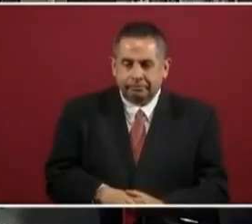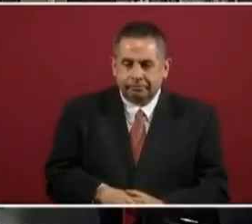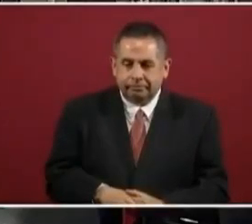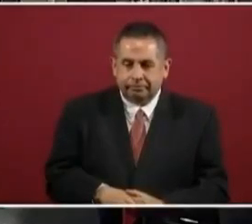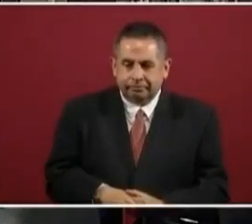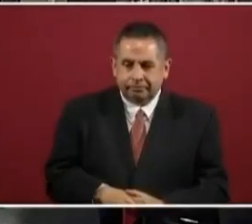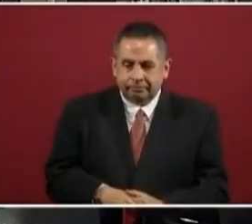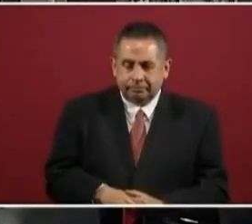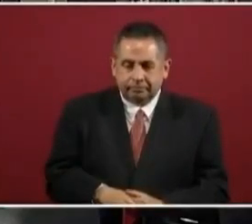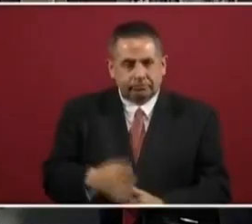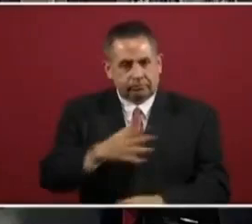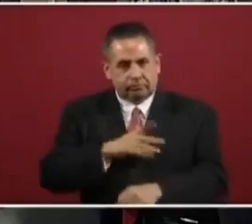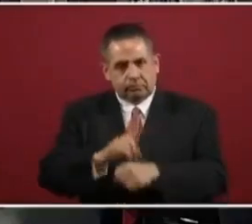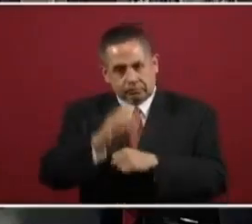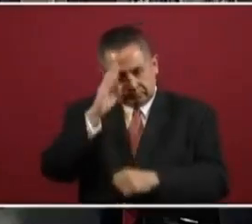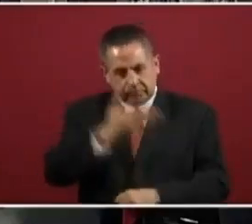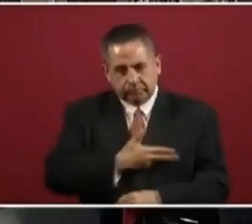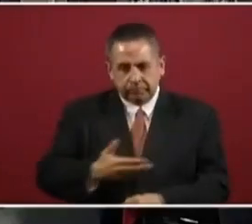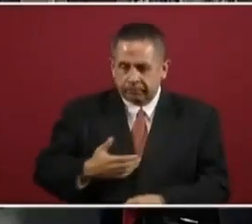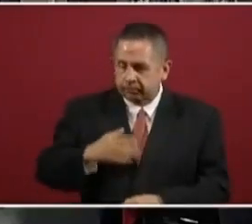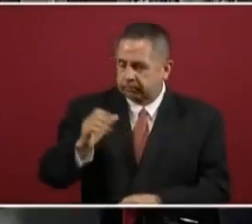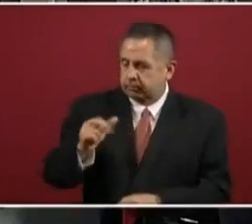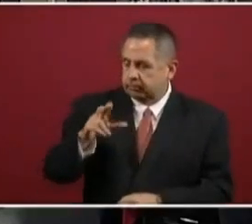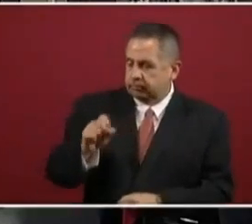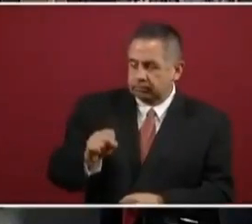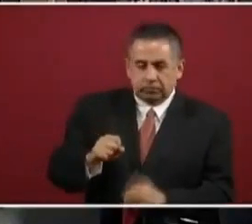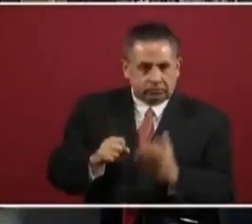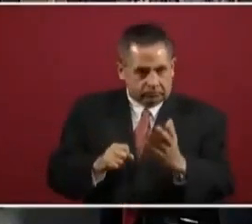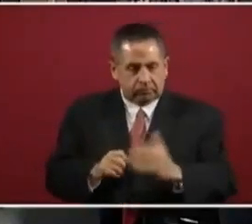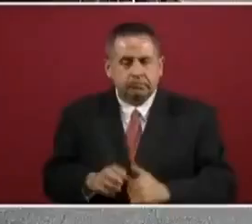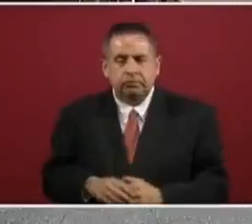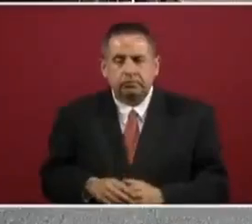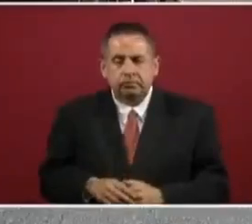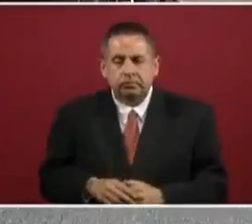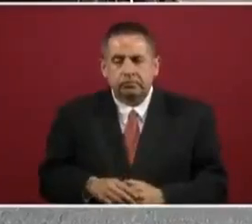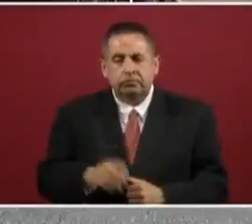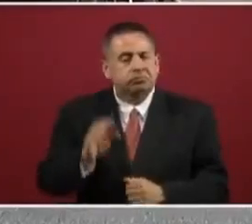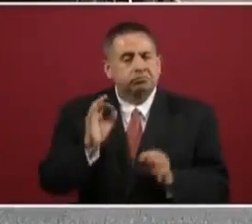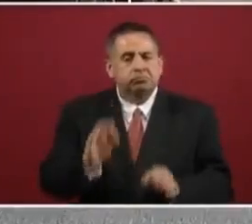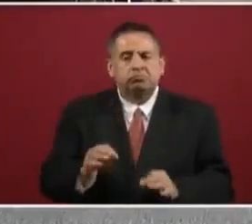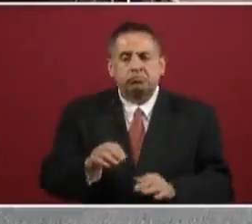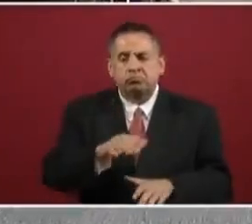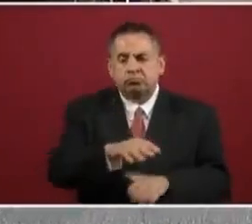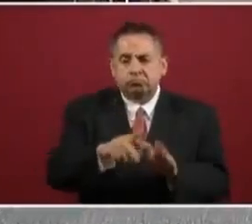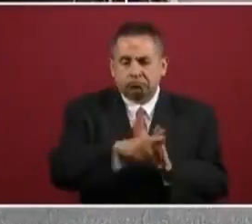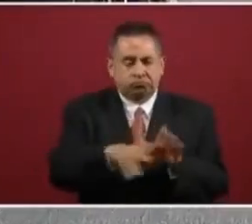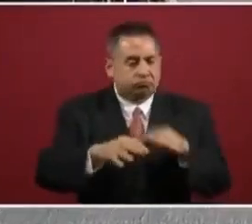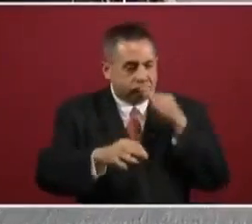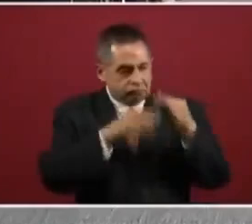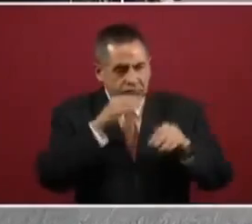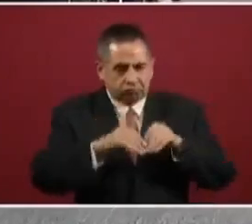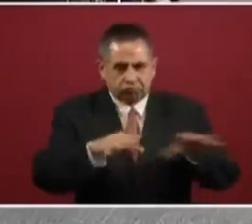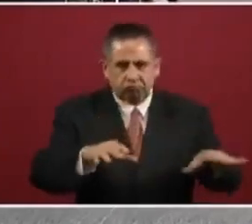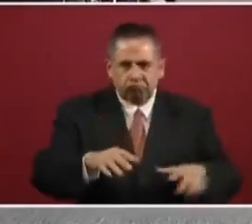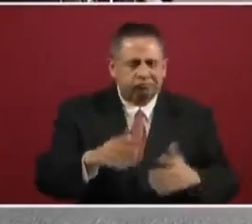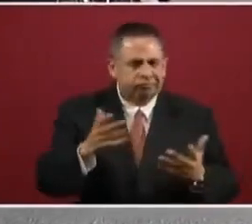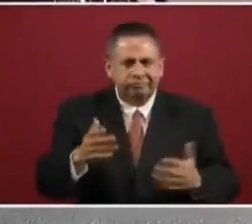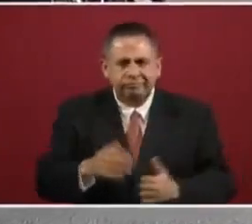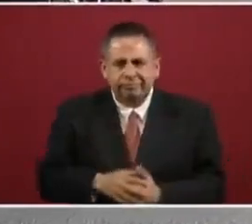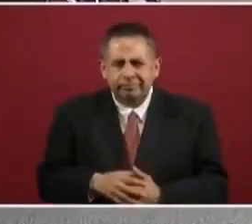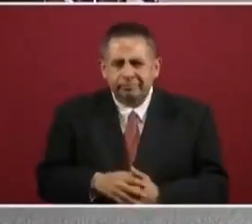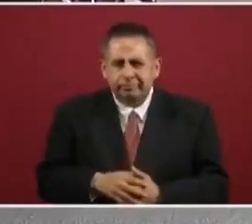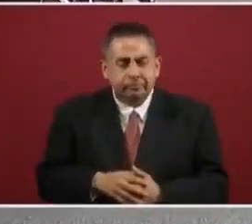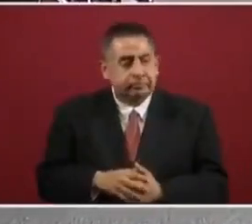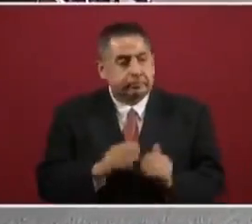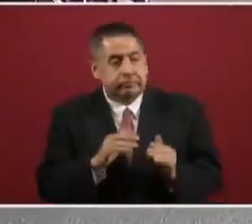señor Buenos días señor presidente carlosa este justamente hablando de los medios y de remuneraciónes y todo esto